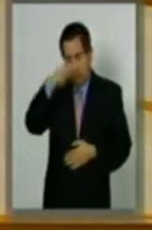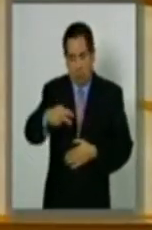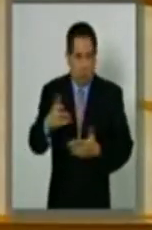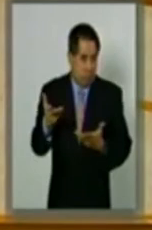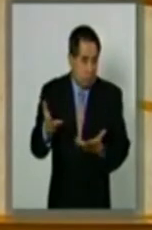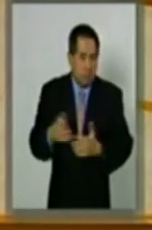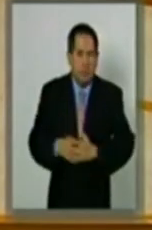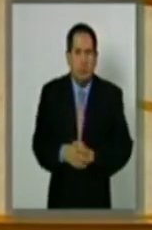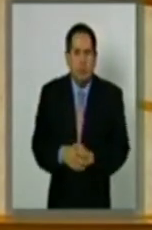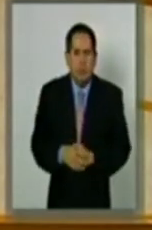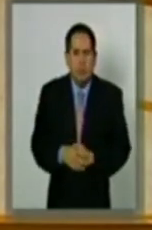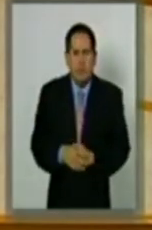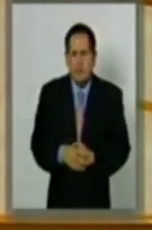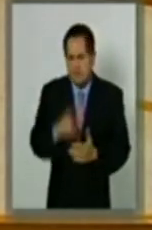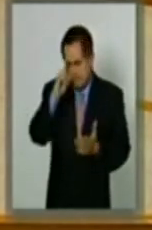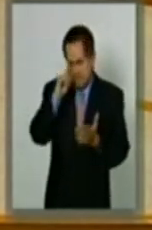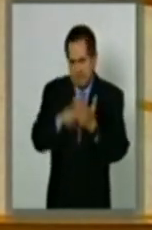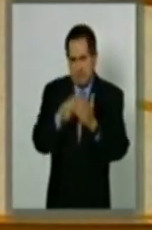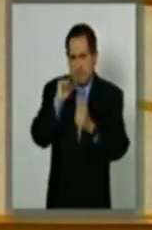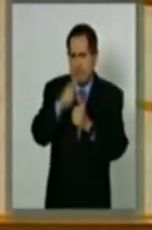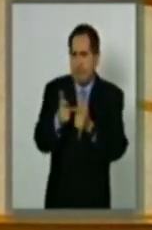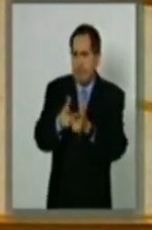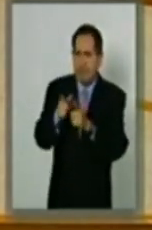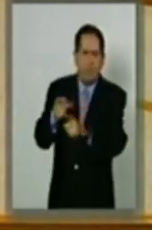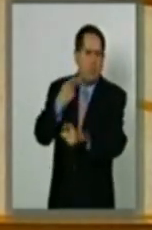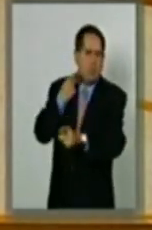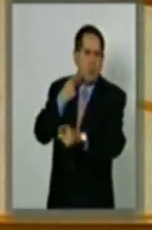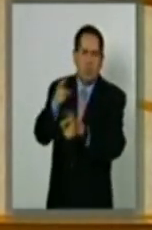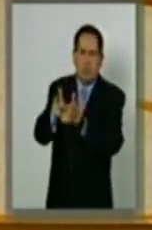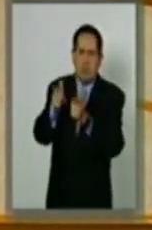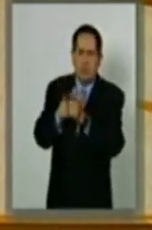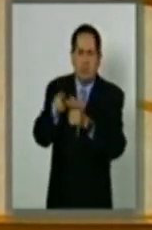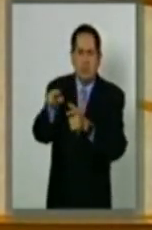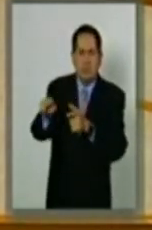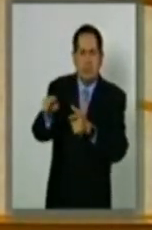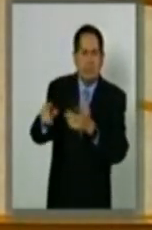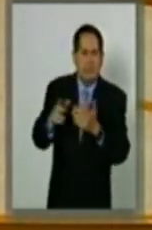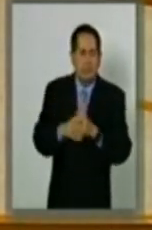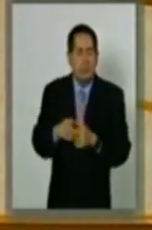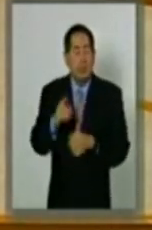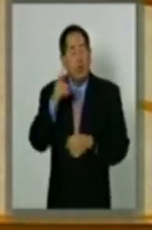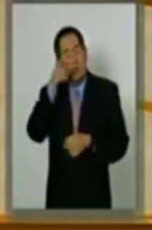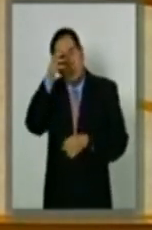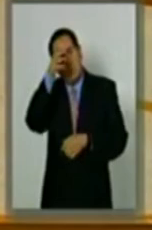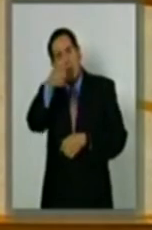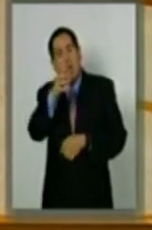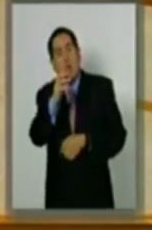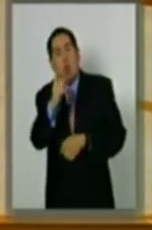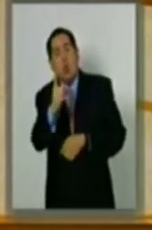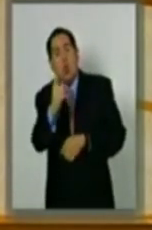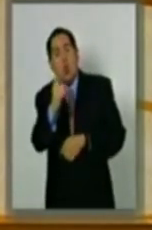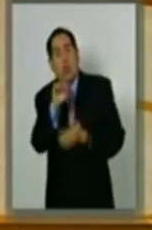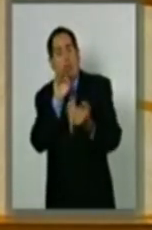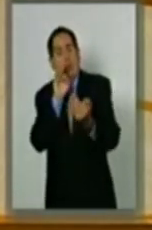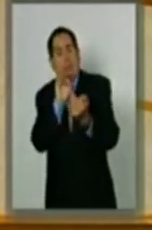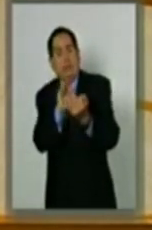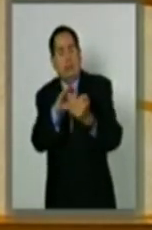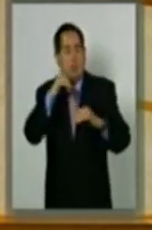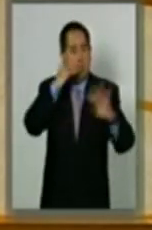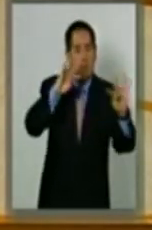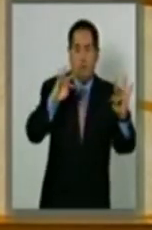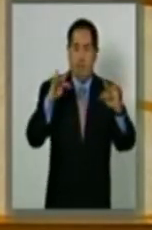Pero creo que para algunas fracciones el 1 de julio lo ven muy cerquita y quieren